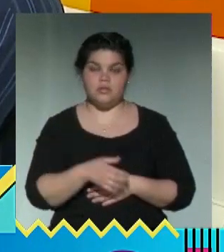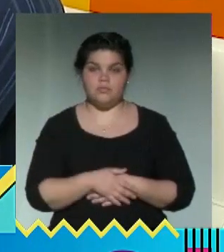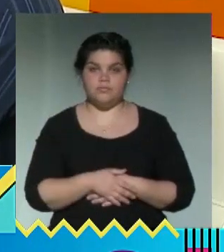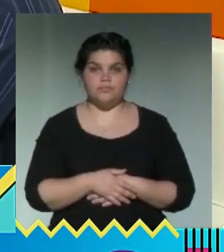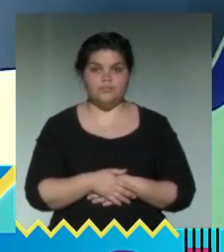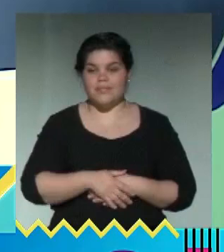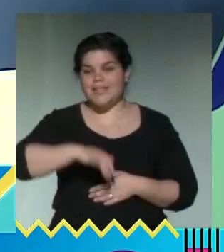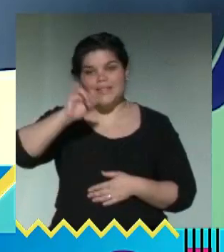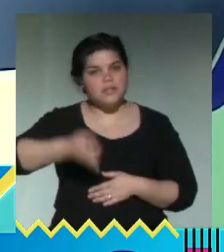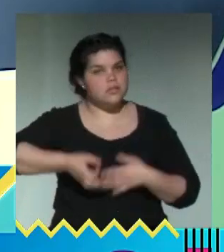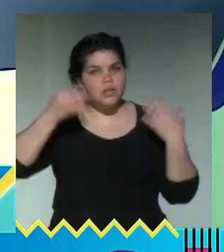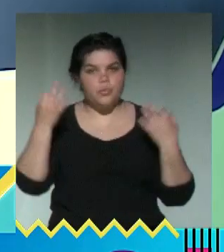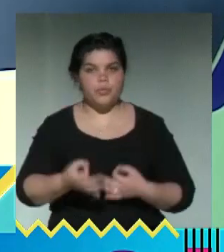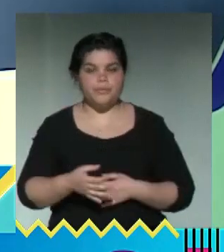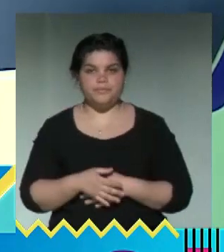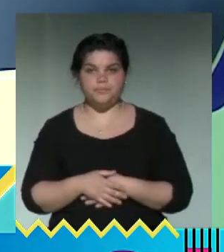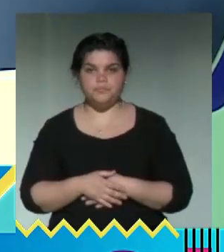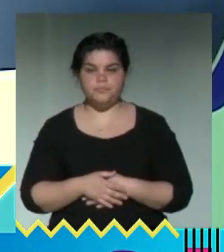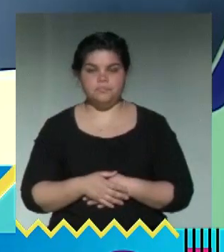inevitable. O sea, no podemos